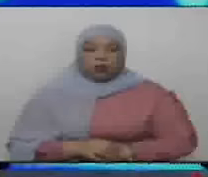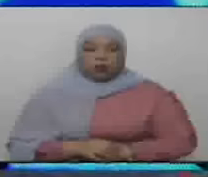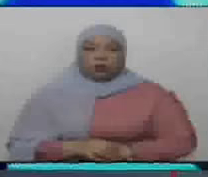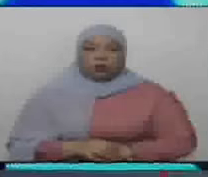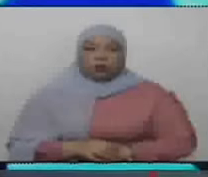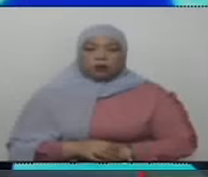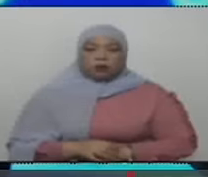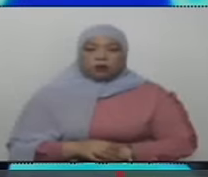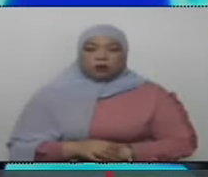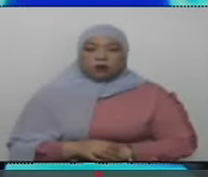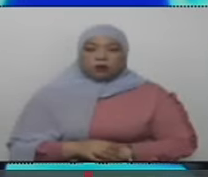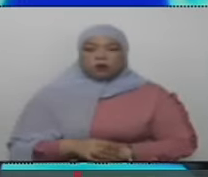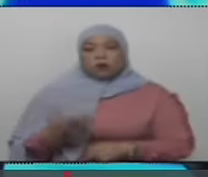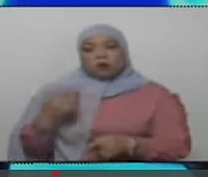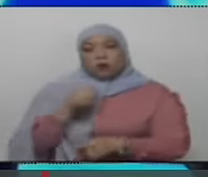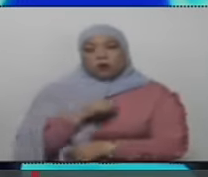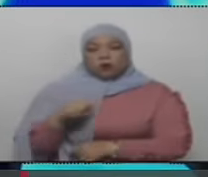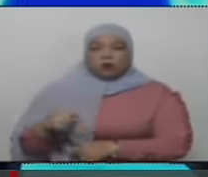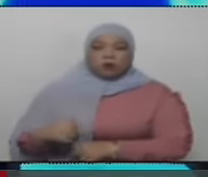Solo para